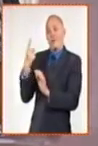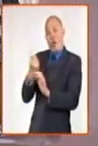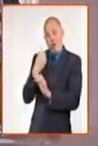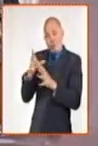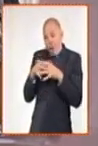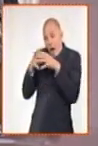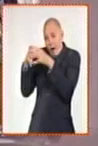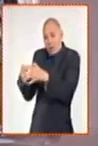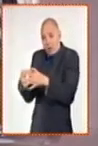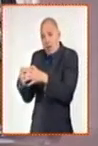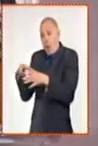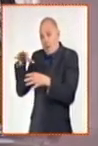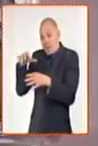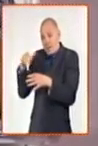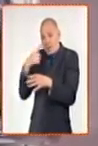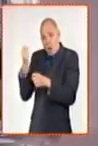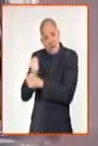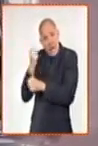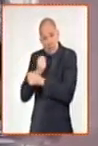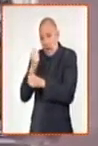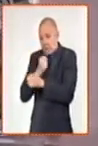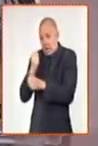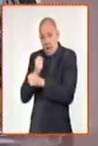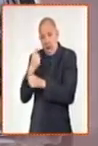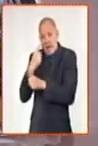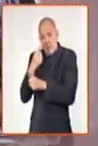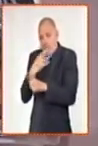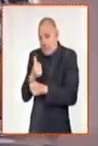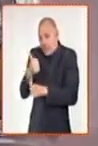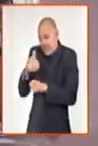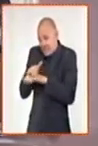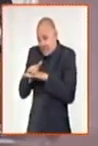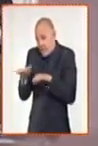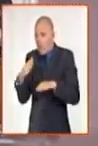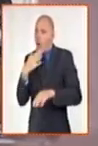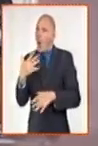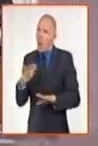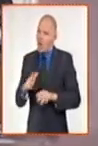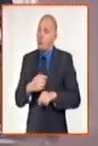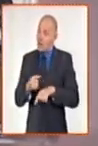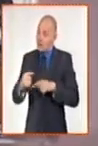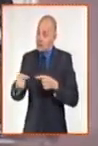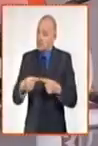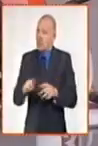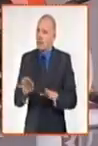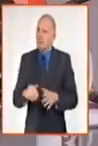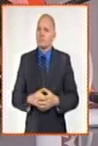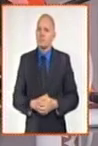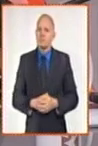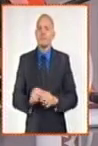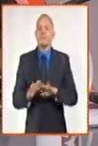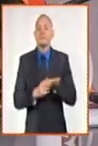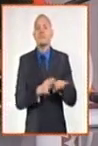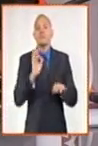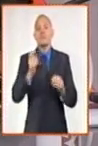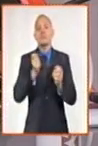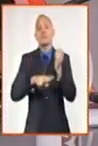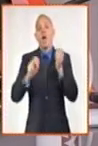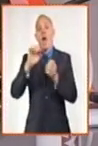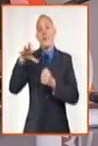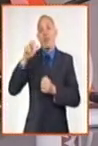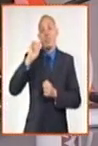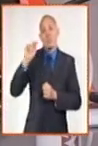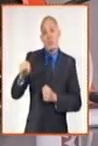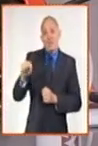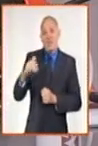tengamos en el menor tiempo posible podamos recuperar la provincia más afectada, que realmente en estos momentos es la provincia pinareña. Y Pinar del Río, que